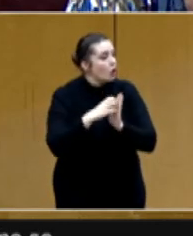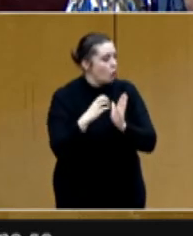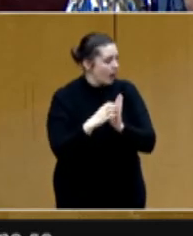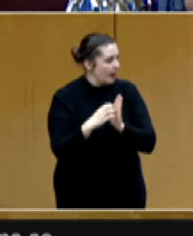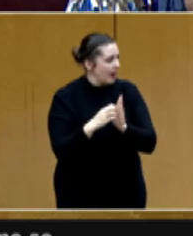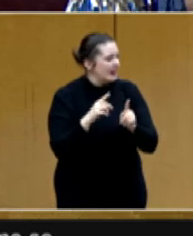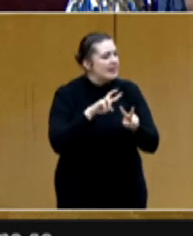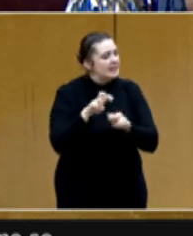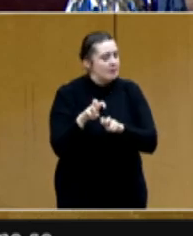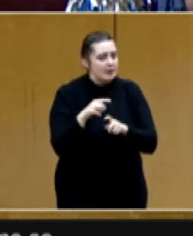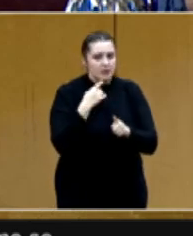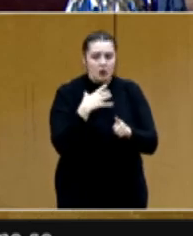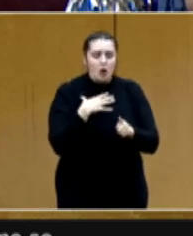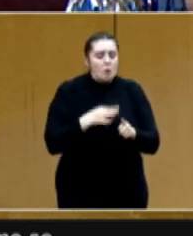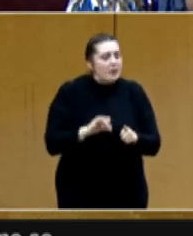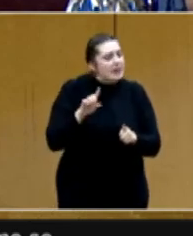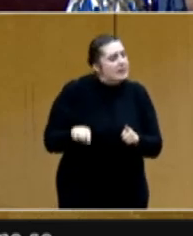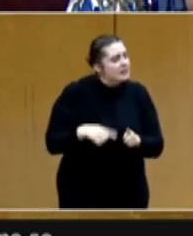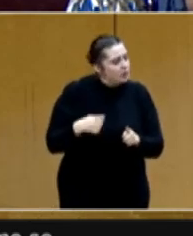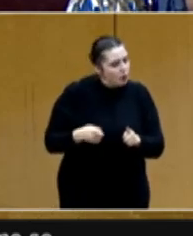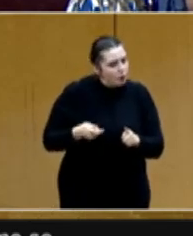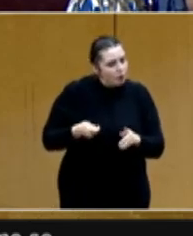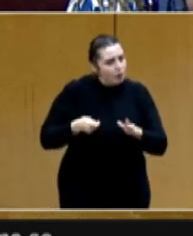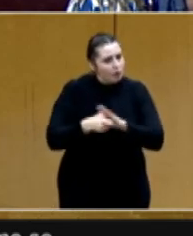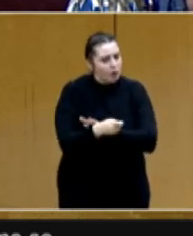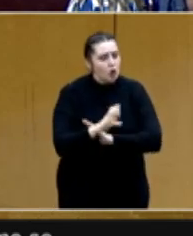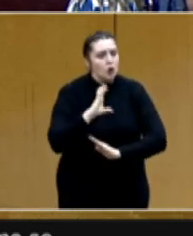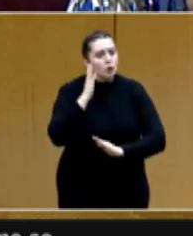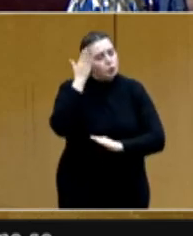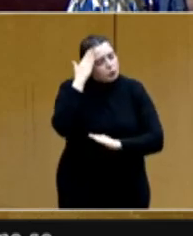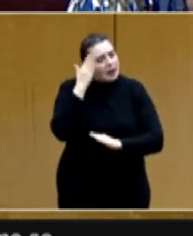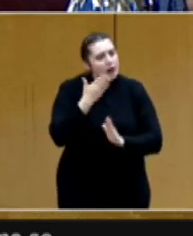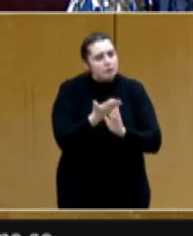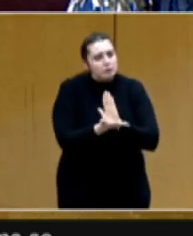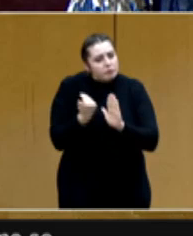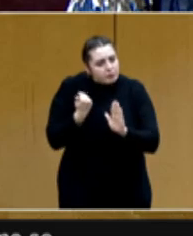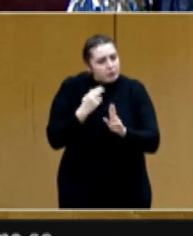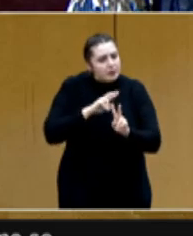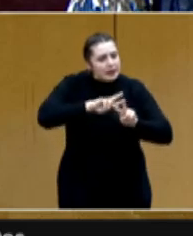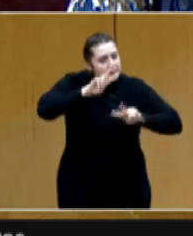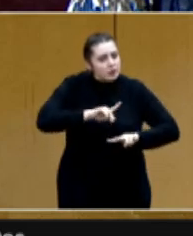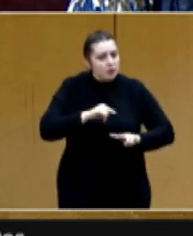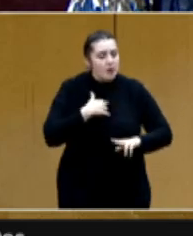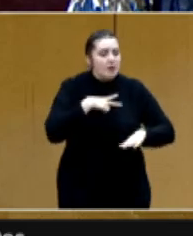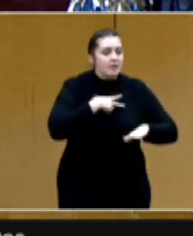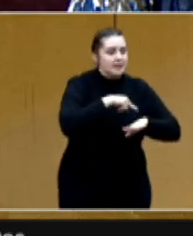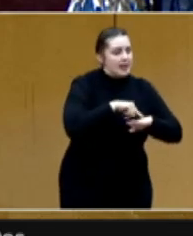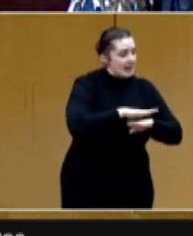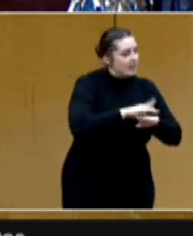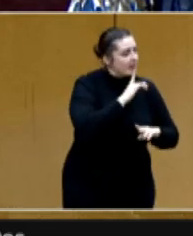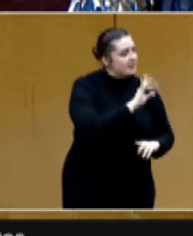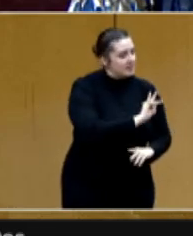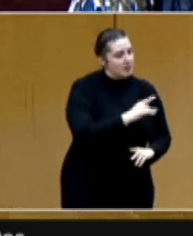como se puede o no se puede presentar una remoción de tutela fiscalía te dice que sí el juzgado te dice que